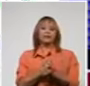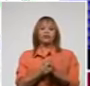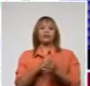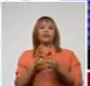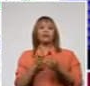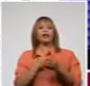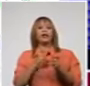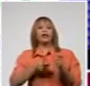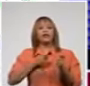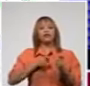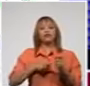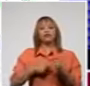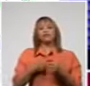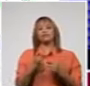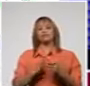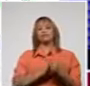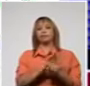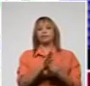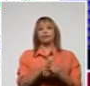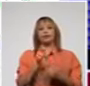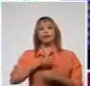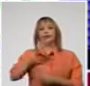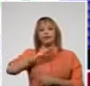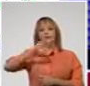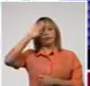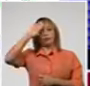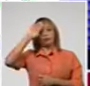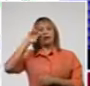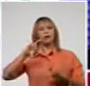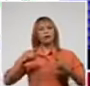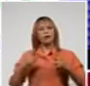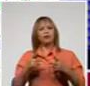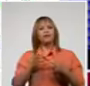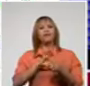a la COVID-19 en el país. Nosotros reiteramos, esto es una